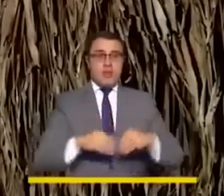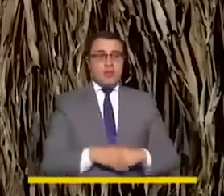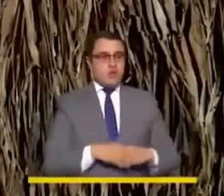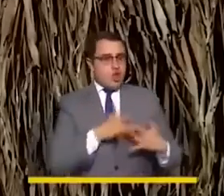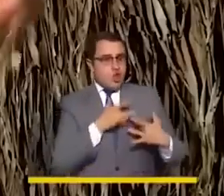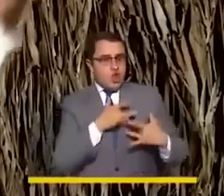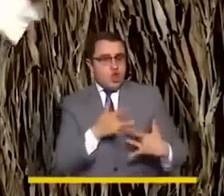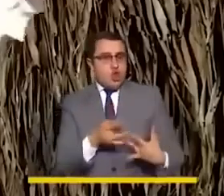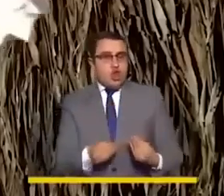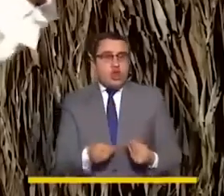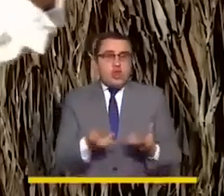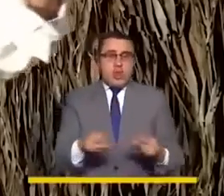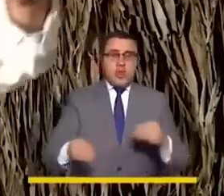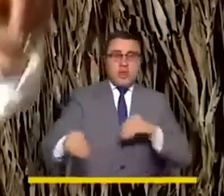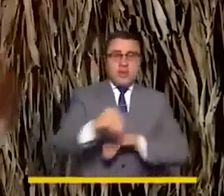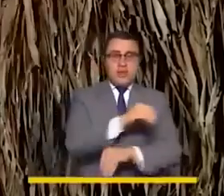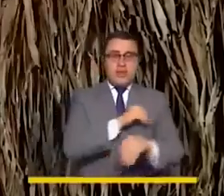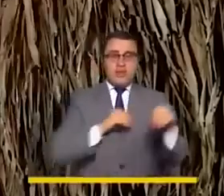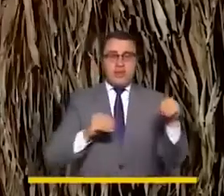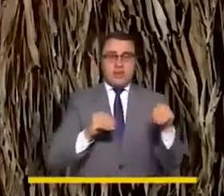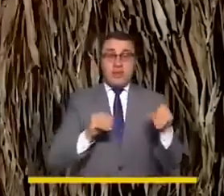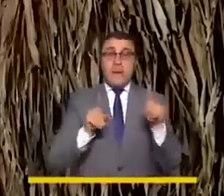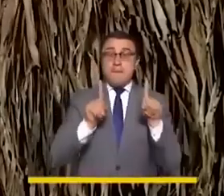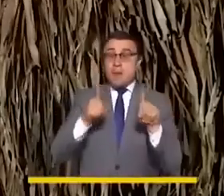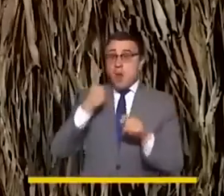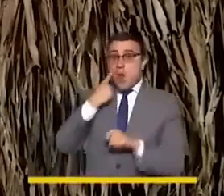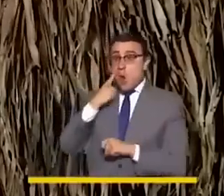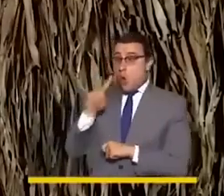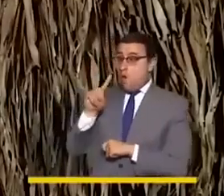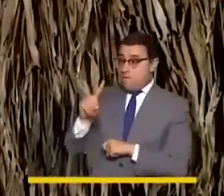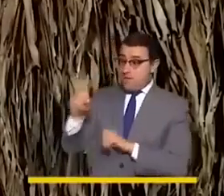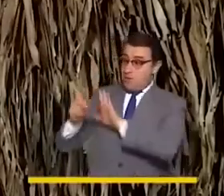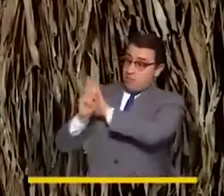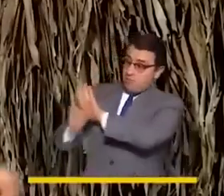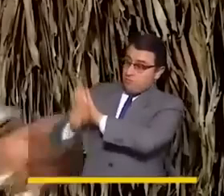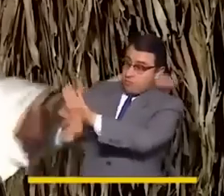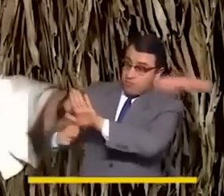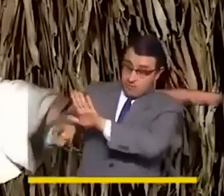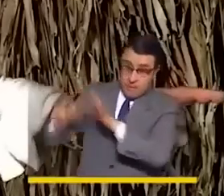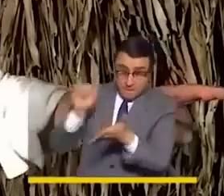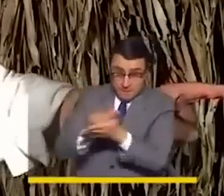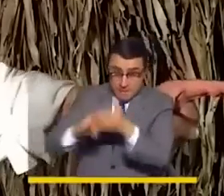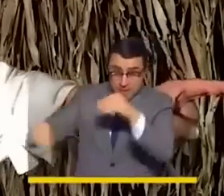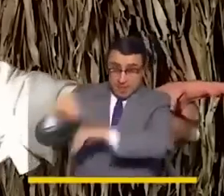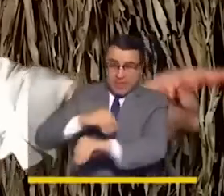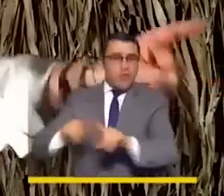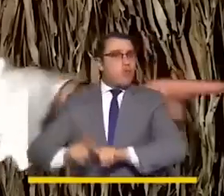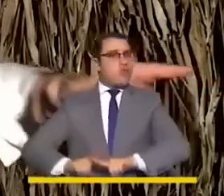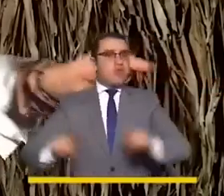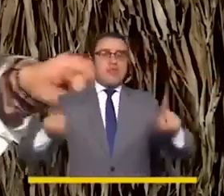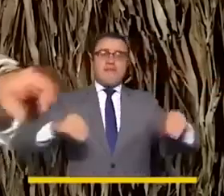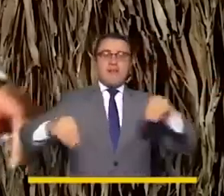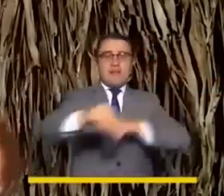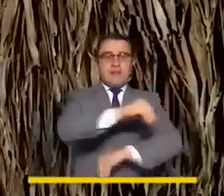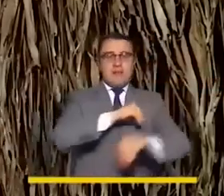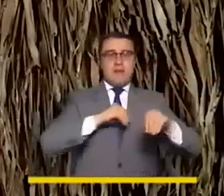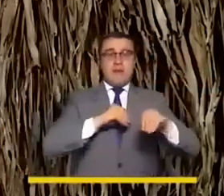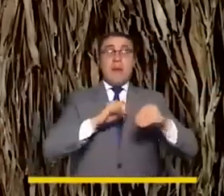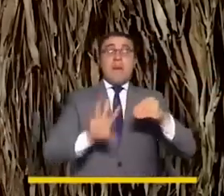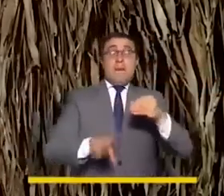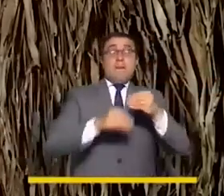donan, pero no las de las 22 sentencias, y aún faltan 13